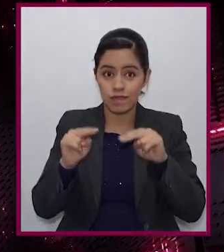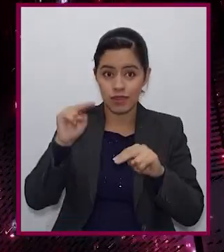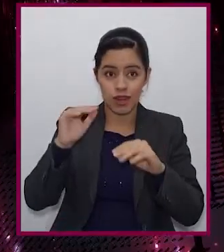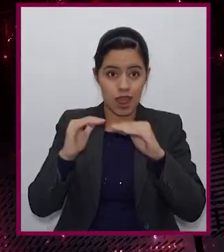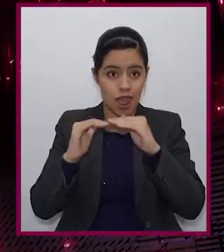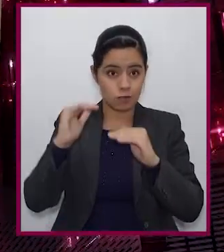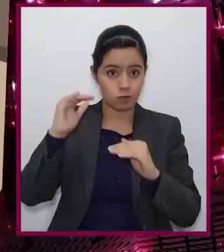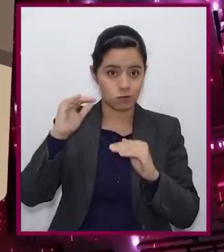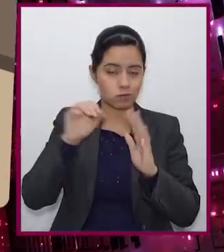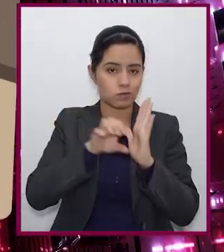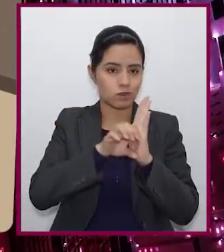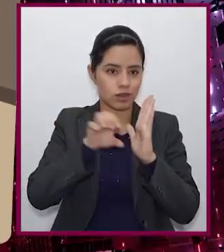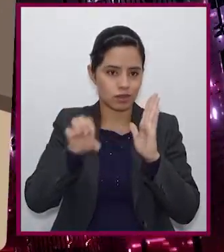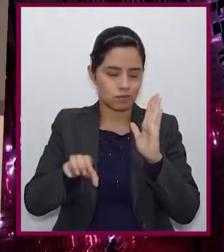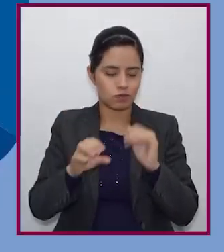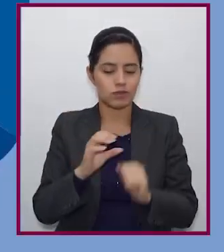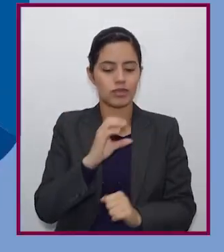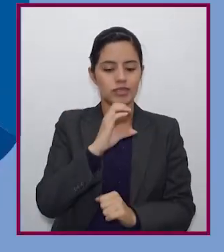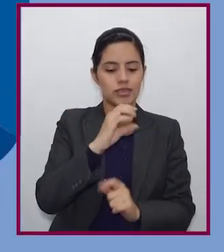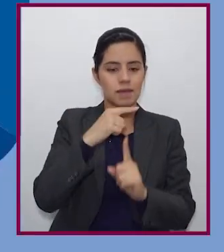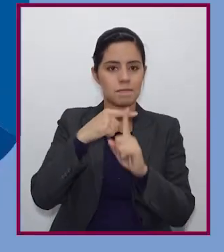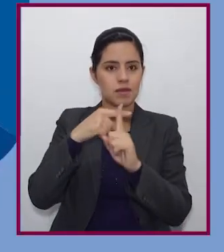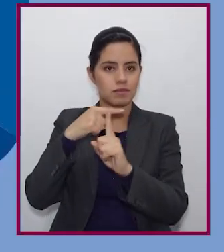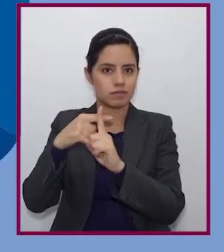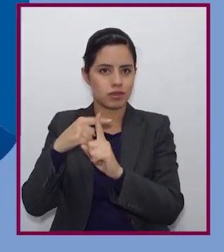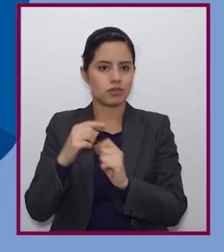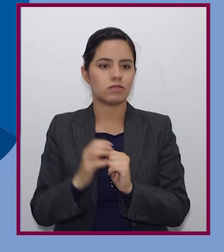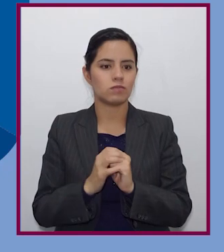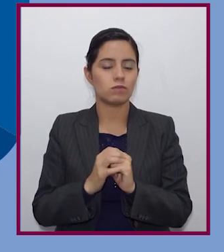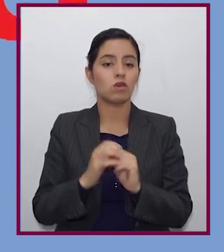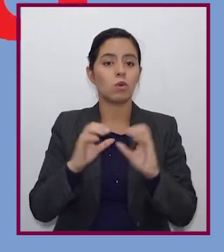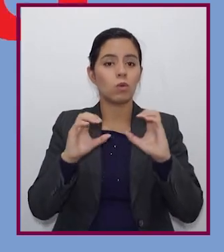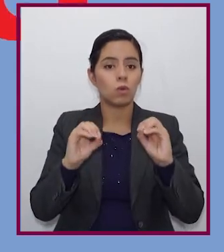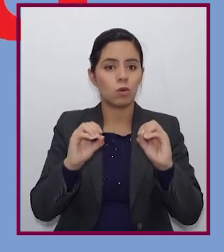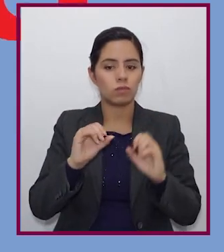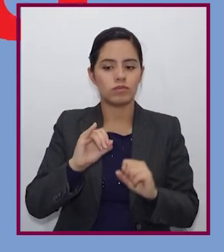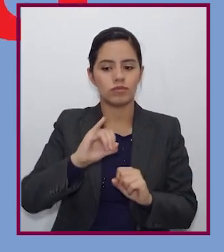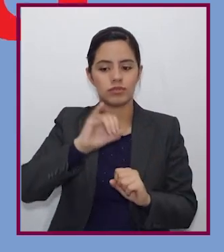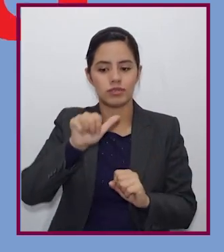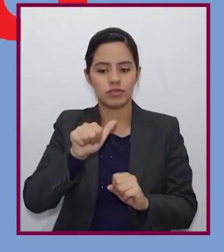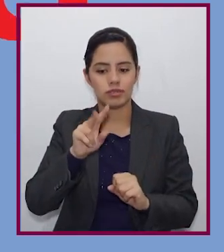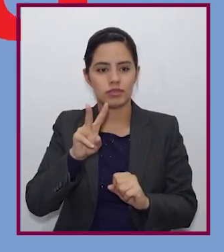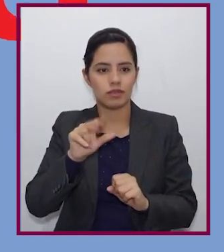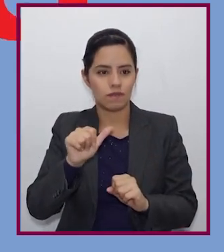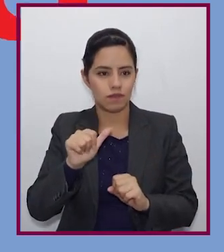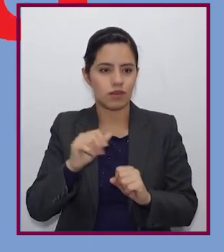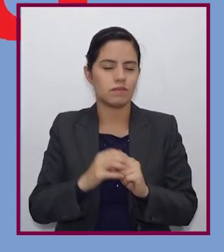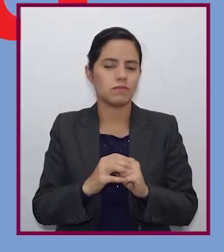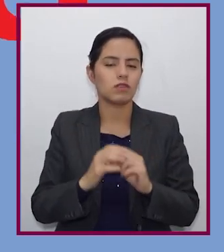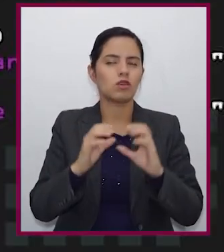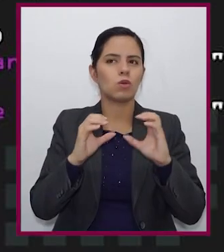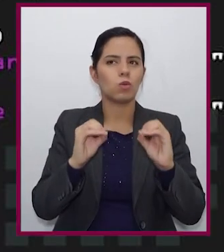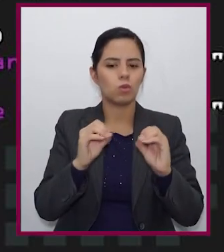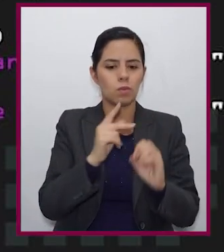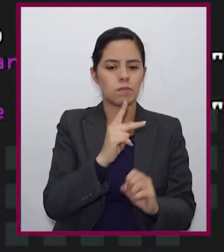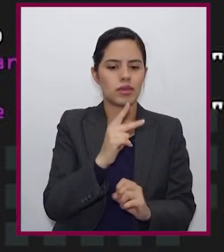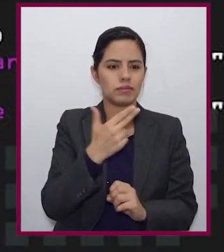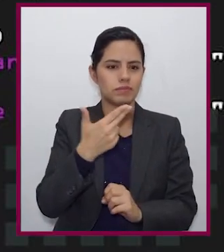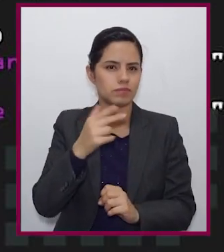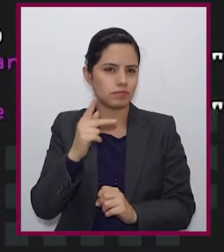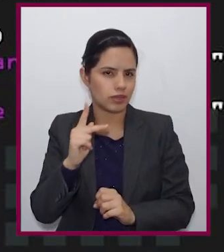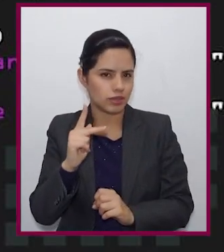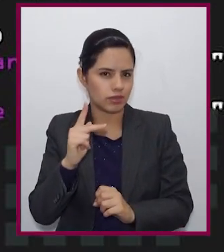nivel, por ejemplo, C++, o Java, o JavaScript,